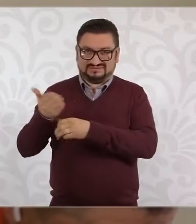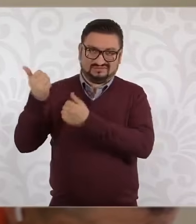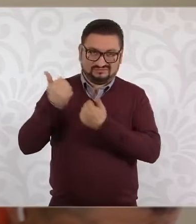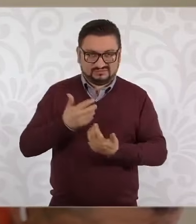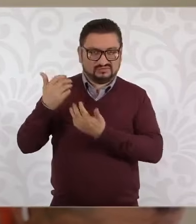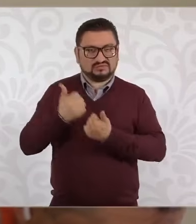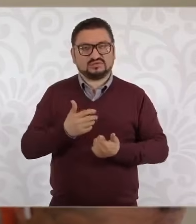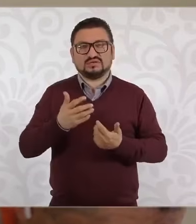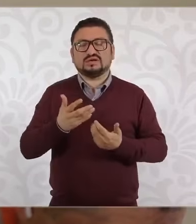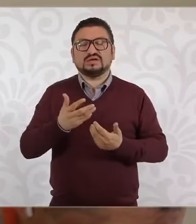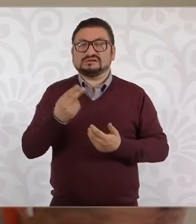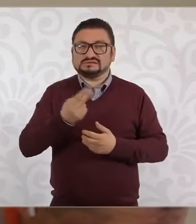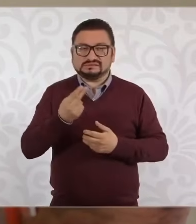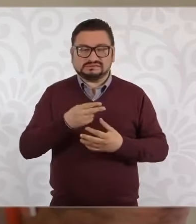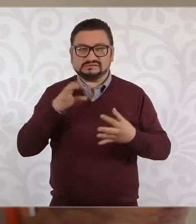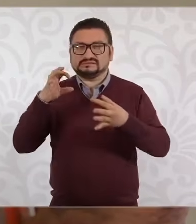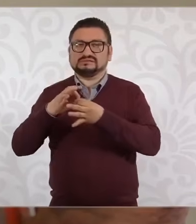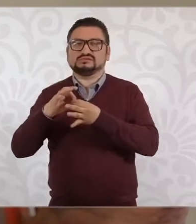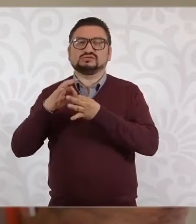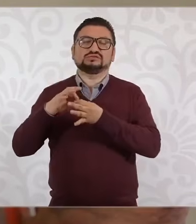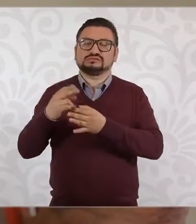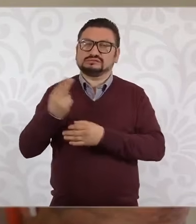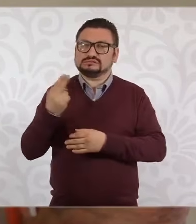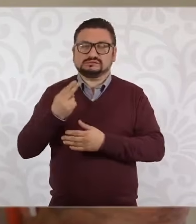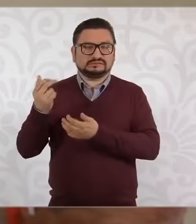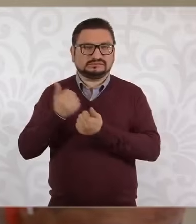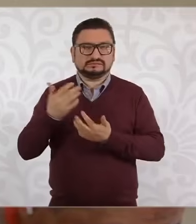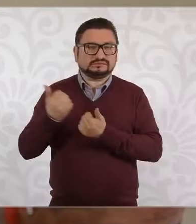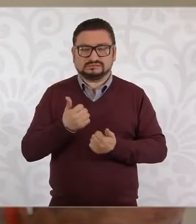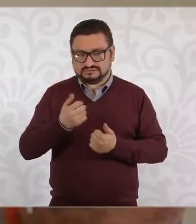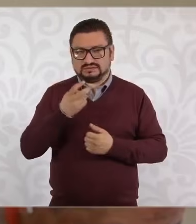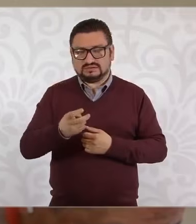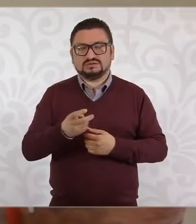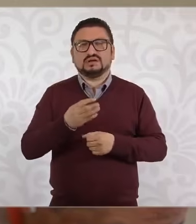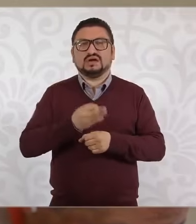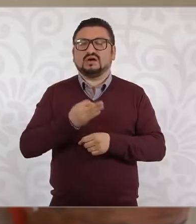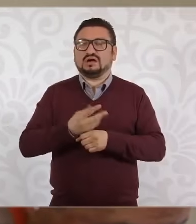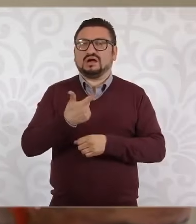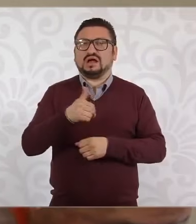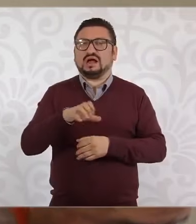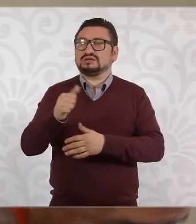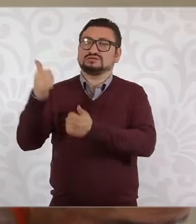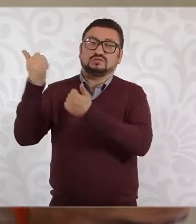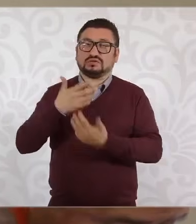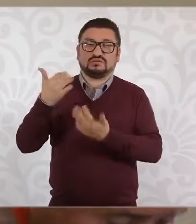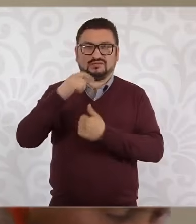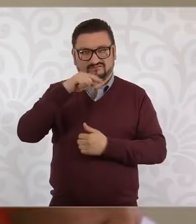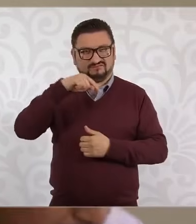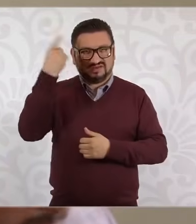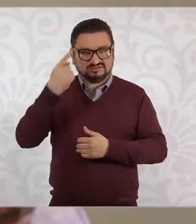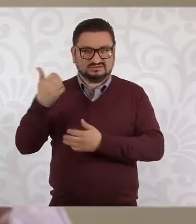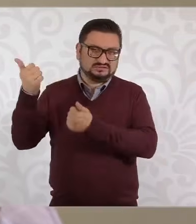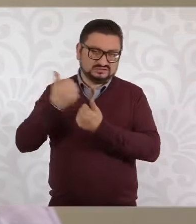representa aún una dependencia de nuestro país en ese sentido. En este momento importar gas suele ser más fácil en